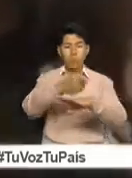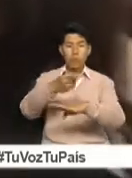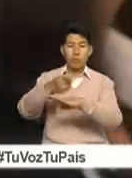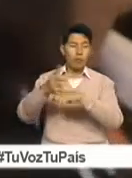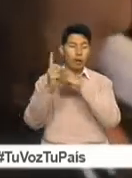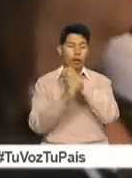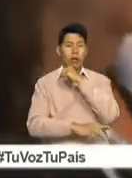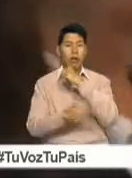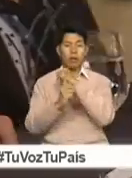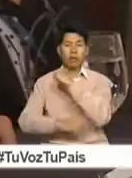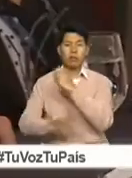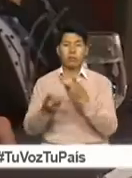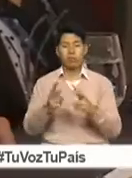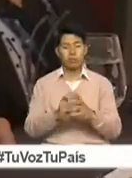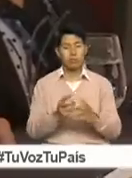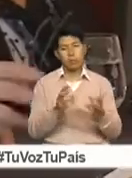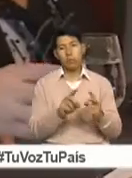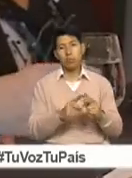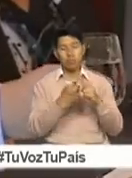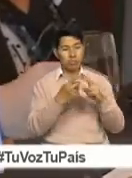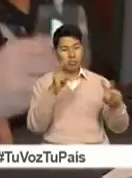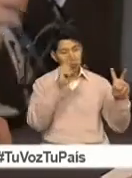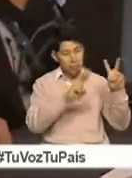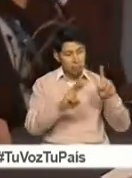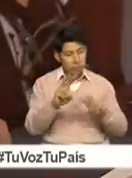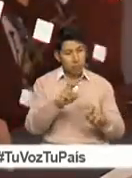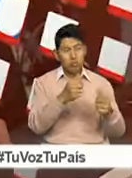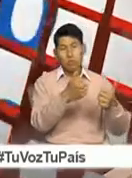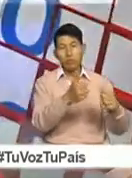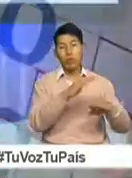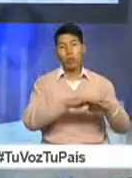inicio de las investigaciones en marzo de 2014